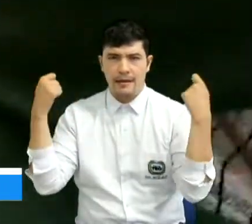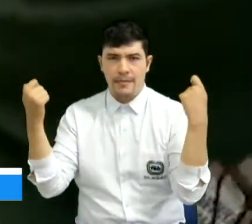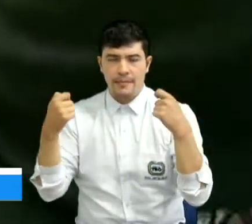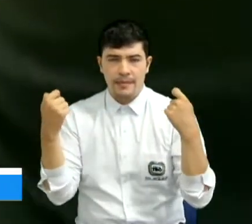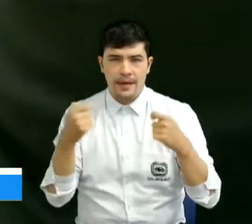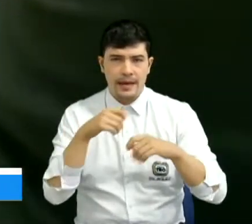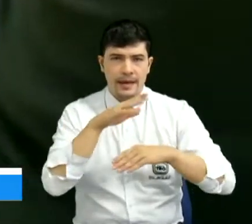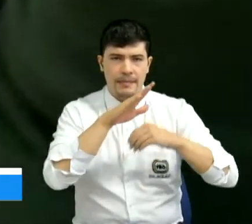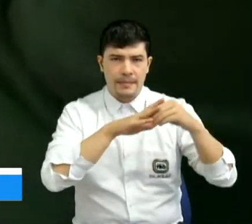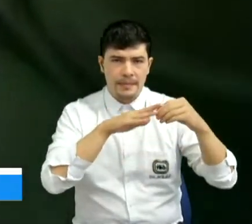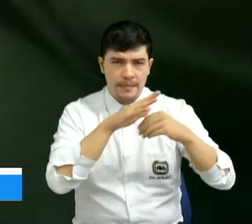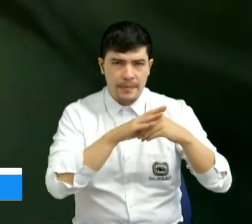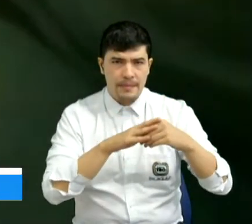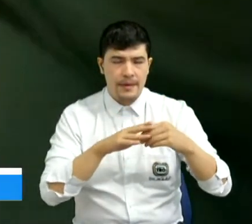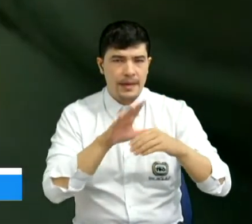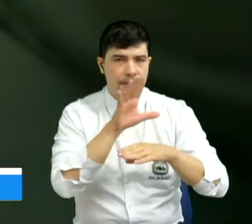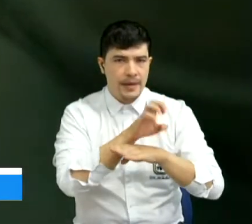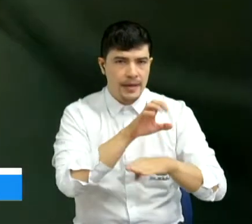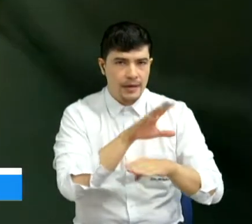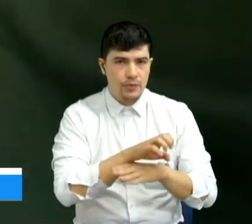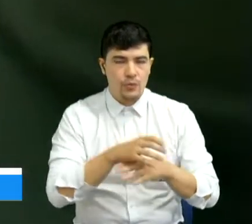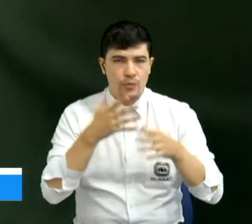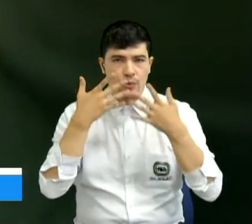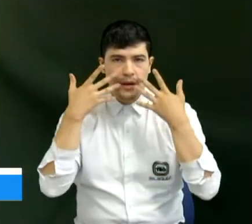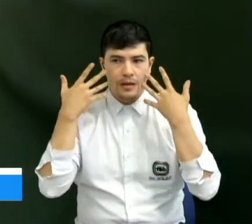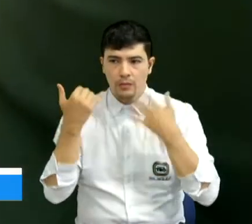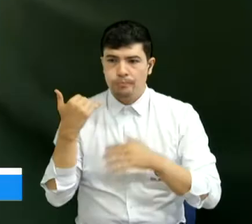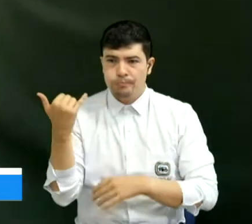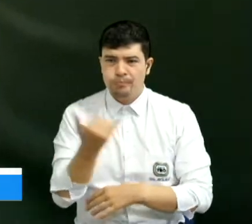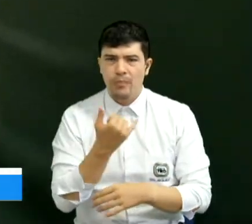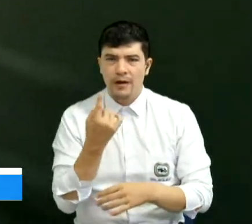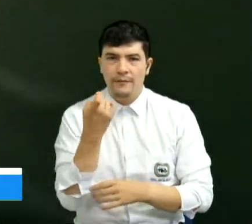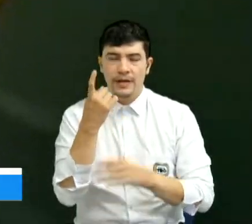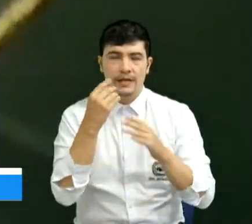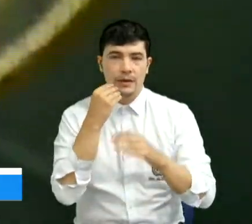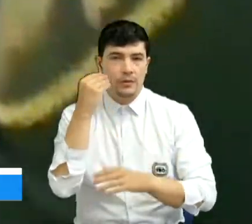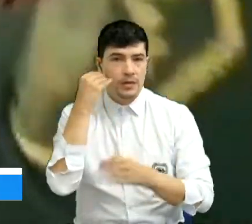gatos en condición de calle, quienes también se han visto afectados por la emergencia sanitaria del COVID-19.